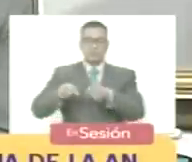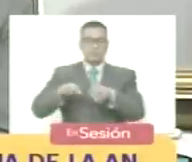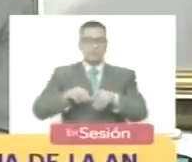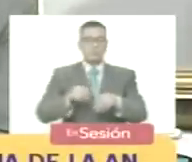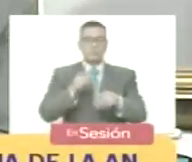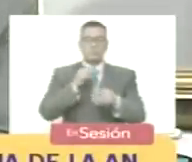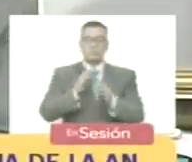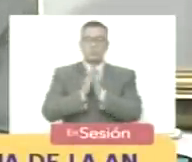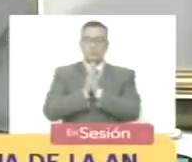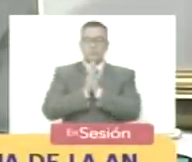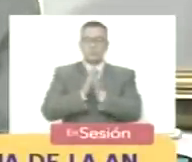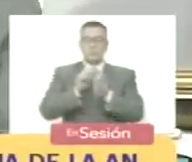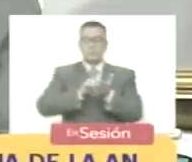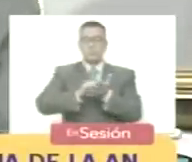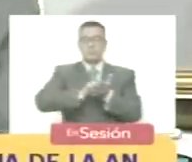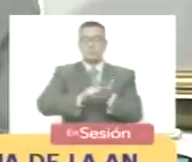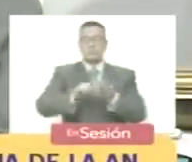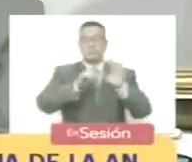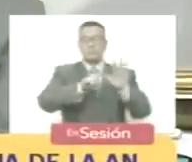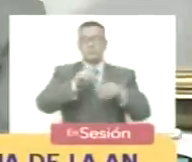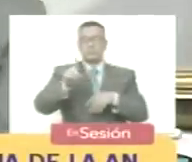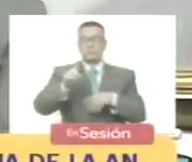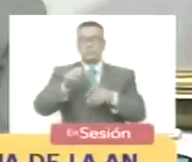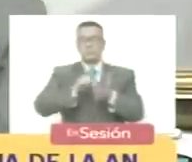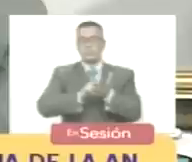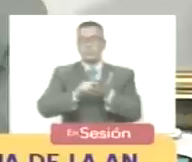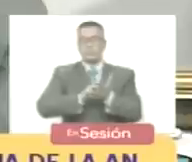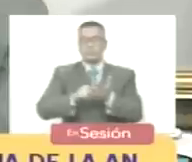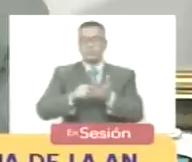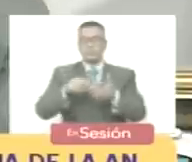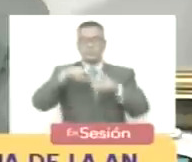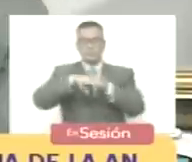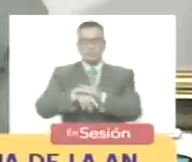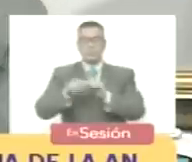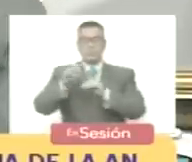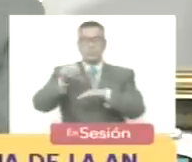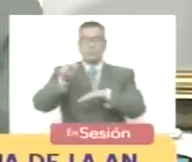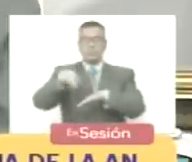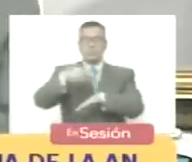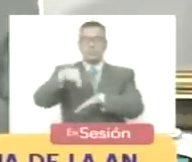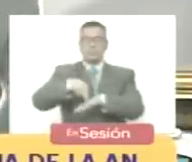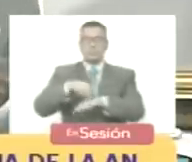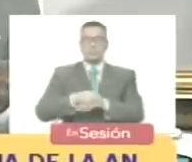favor, sírvase a leer el artículo 61 del Reglamento Interior y de Debates de la Asamblea Nacional.